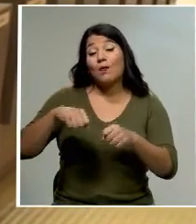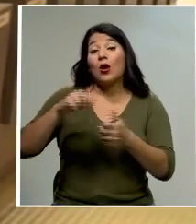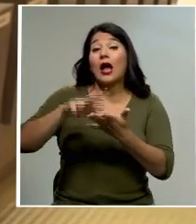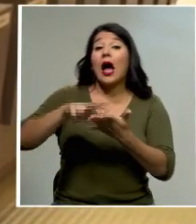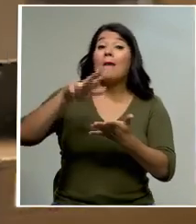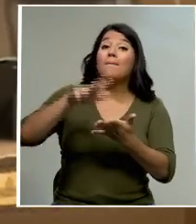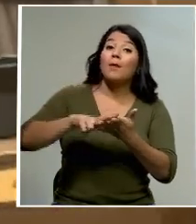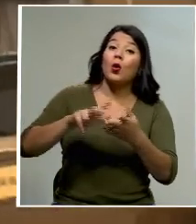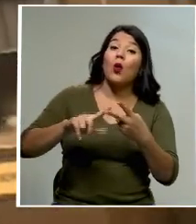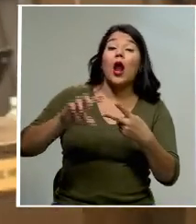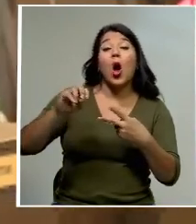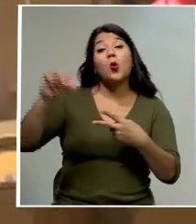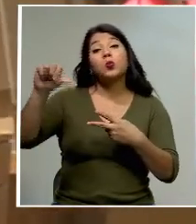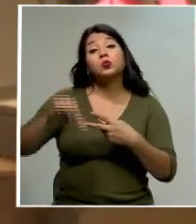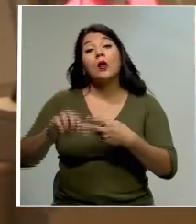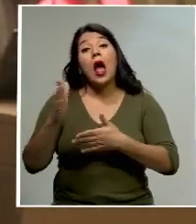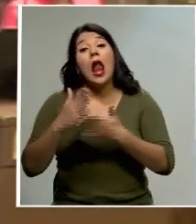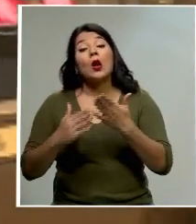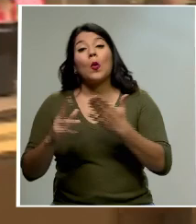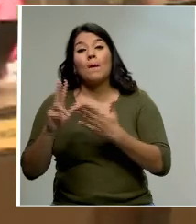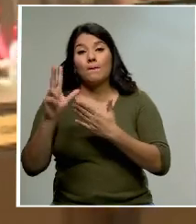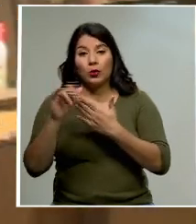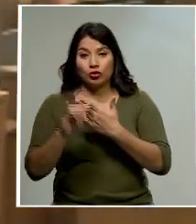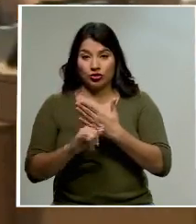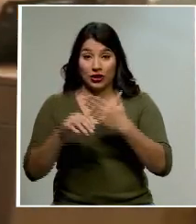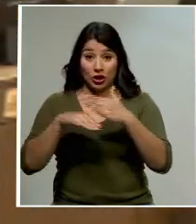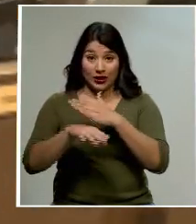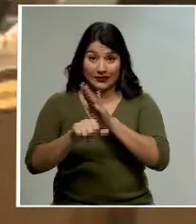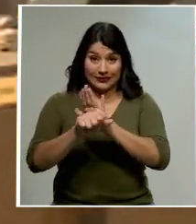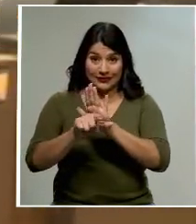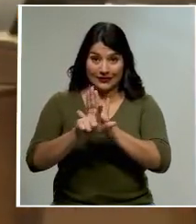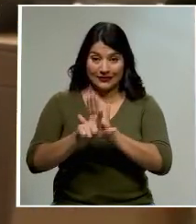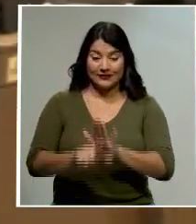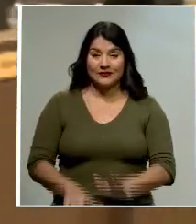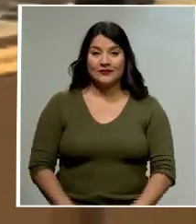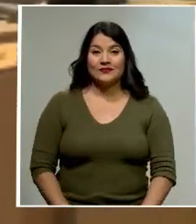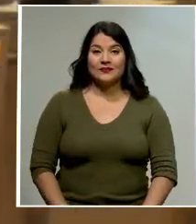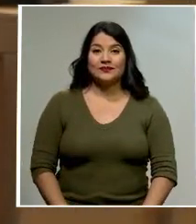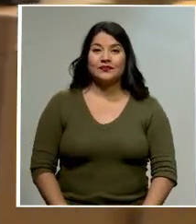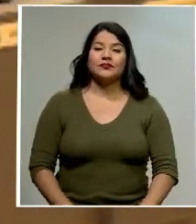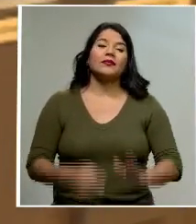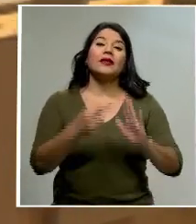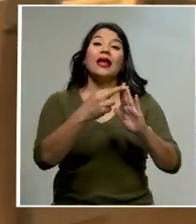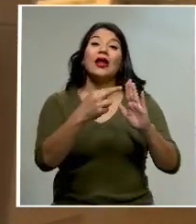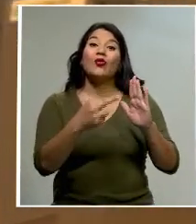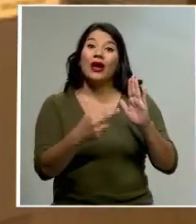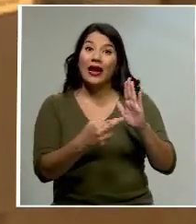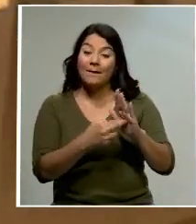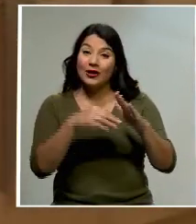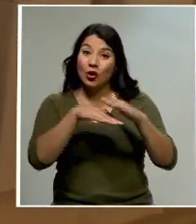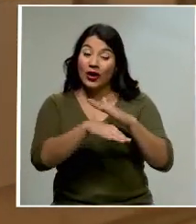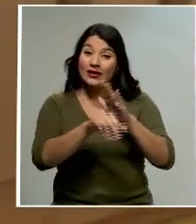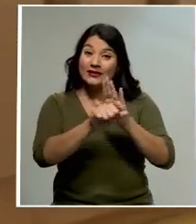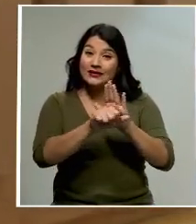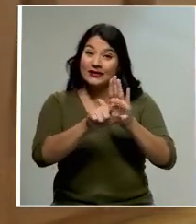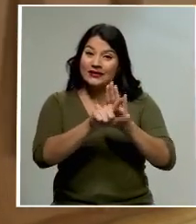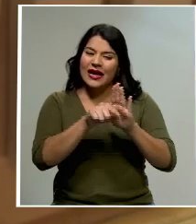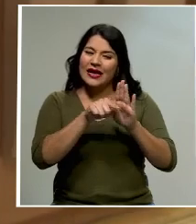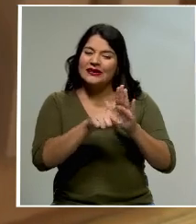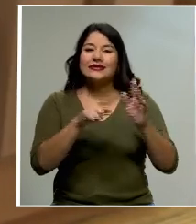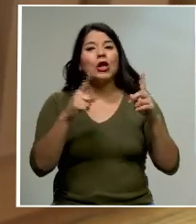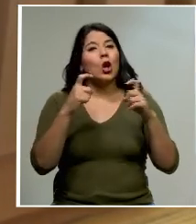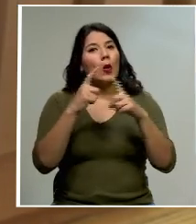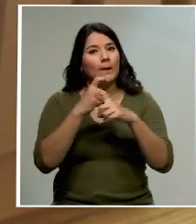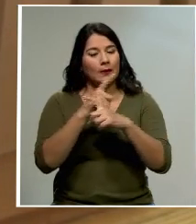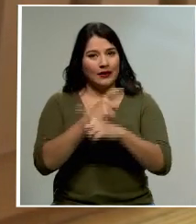la negación de los proyectos presentados en el Pleno Legislativo. El reglamento legislativo es complicado